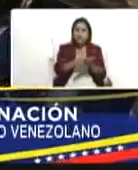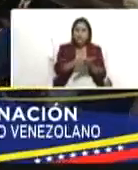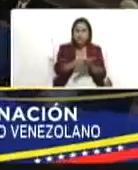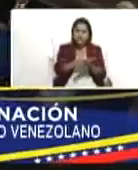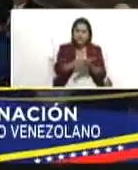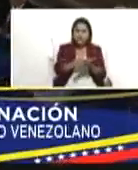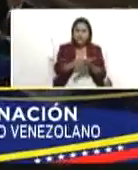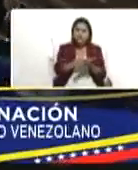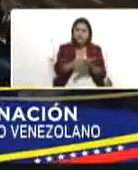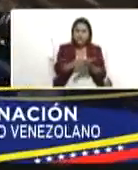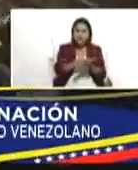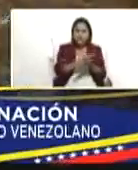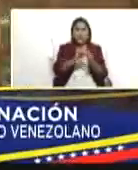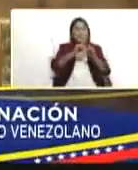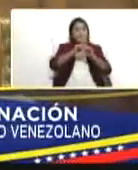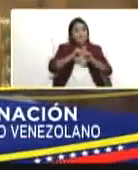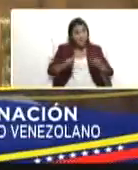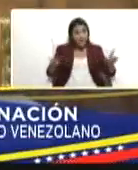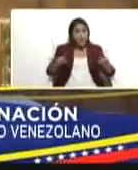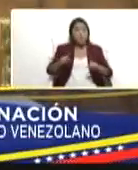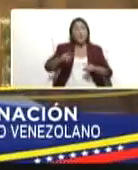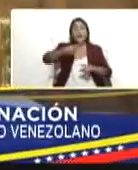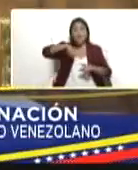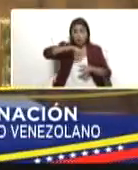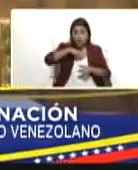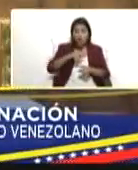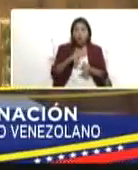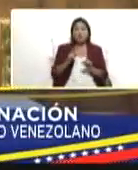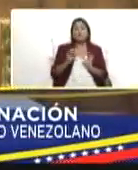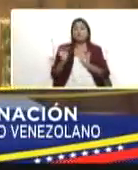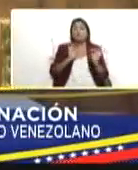tranquilidad pero estamos obligados a prepararnos